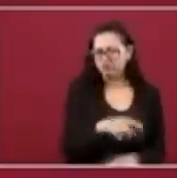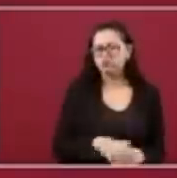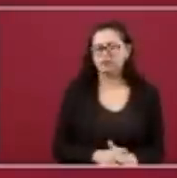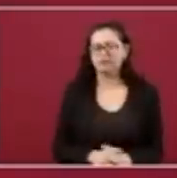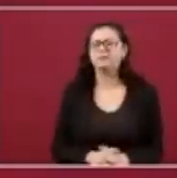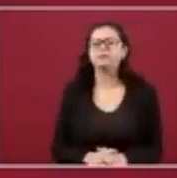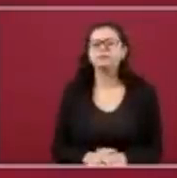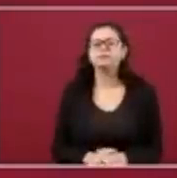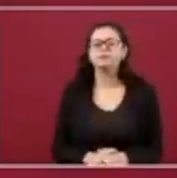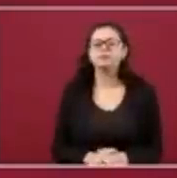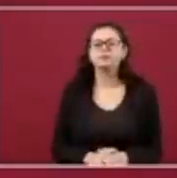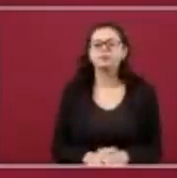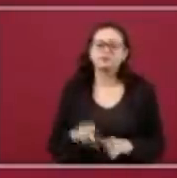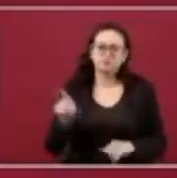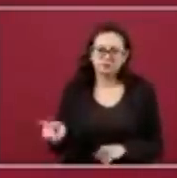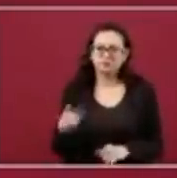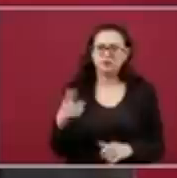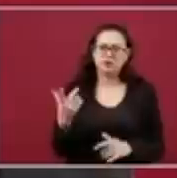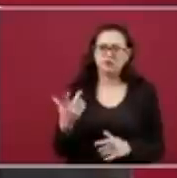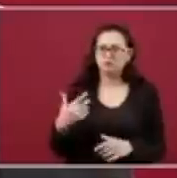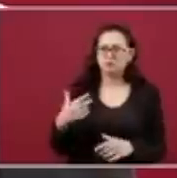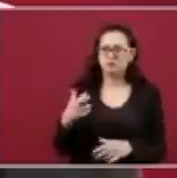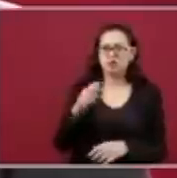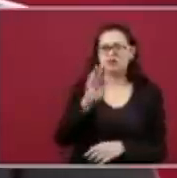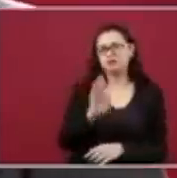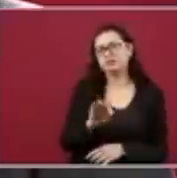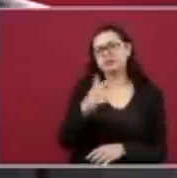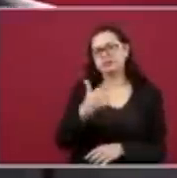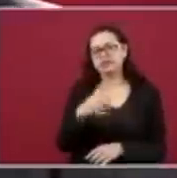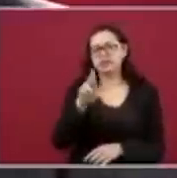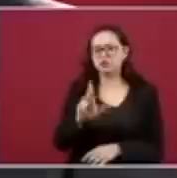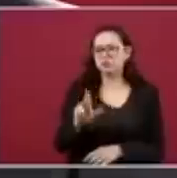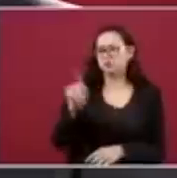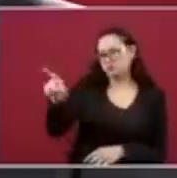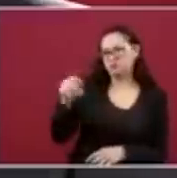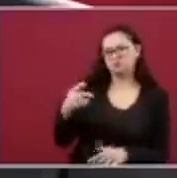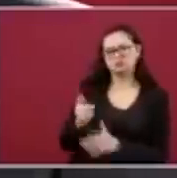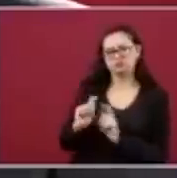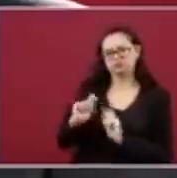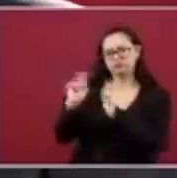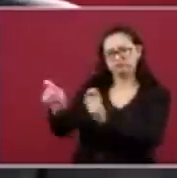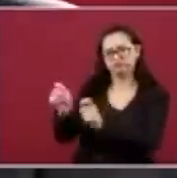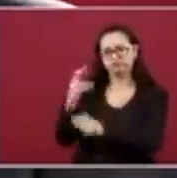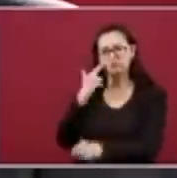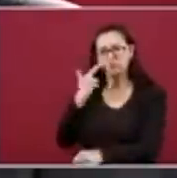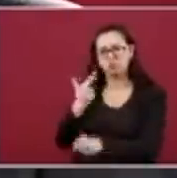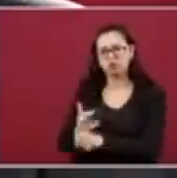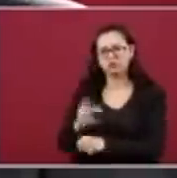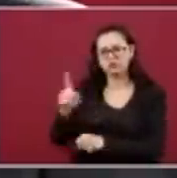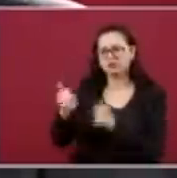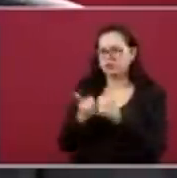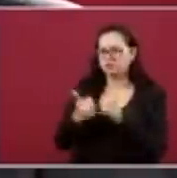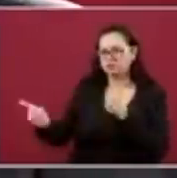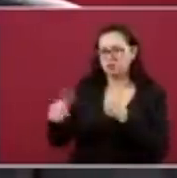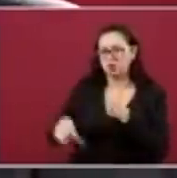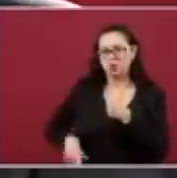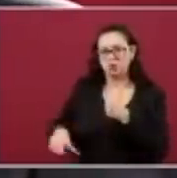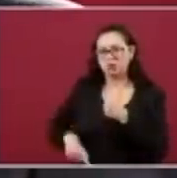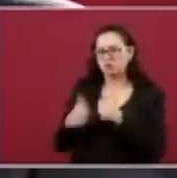a decidir. Por eso la Fiscalía General, autónoma, independiente.